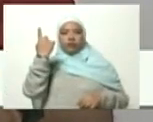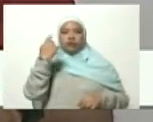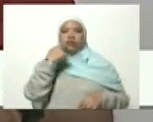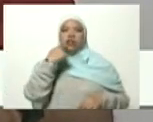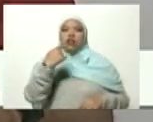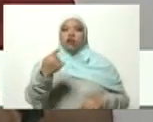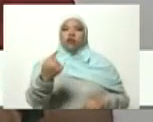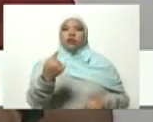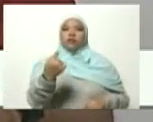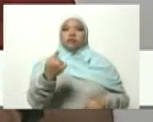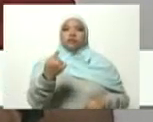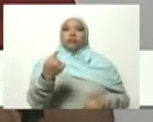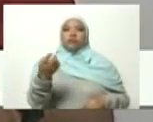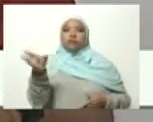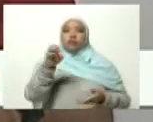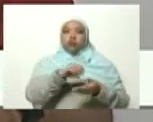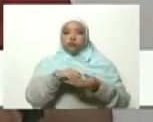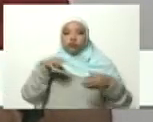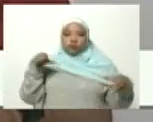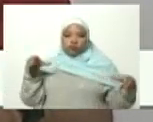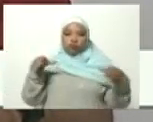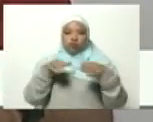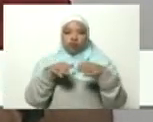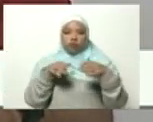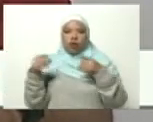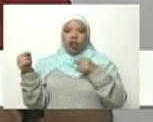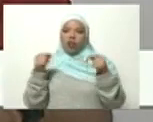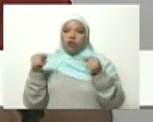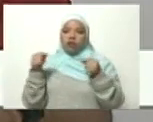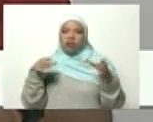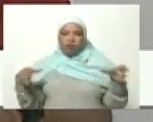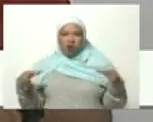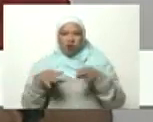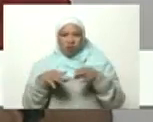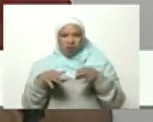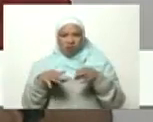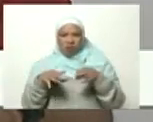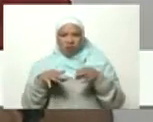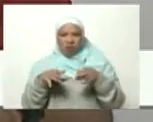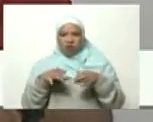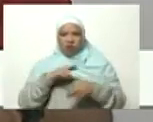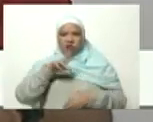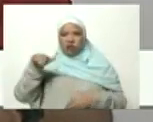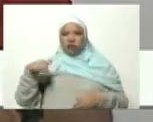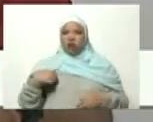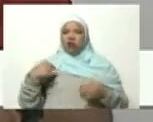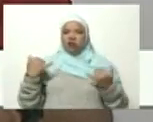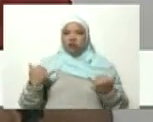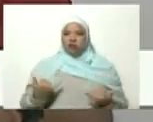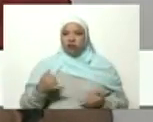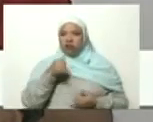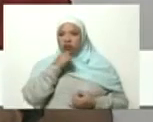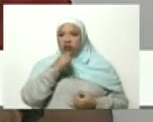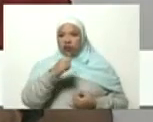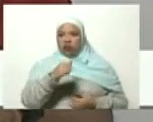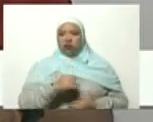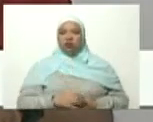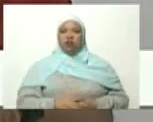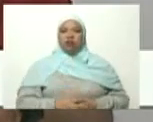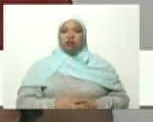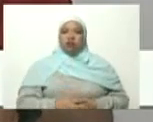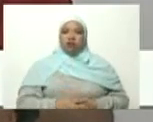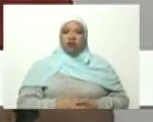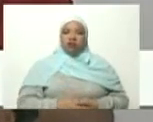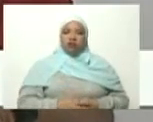dijo, vamos a reunirnos. Vamos al diálogo. A eso no le tenemos miedo. Y tenemos nuestra